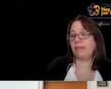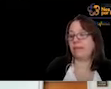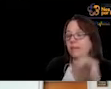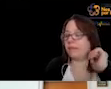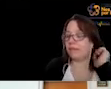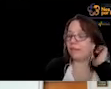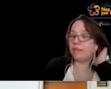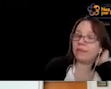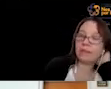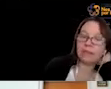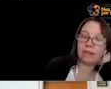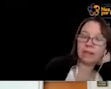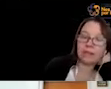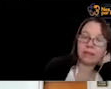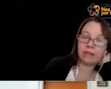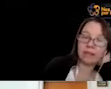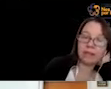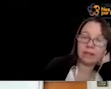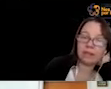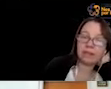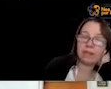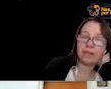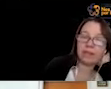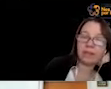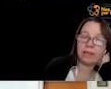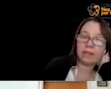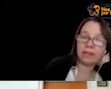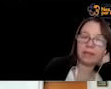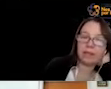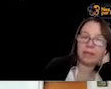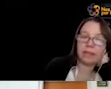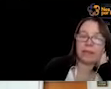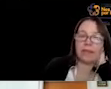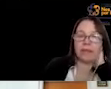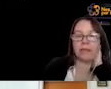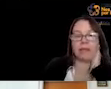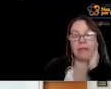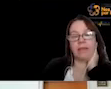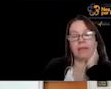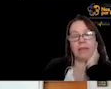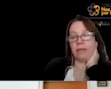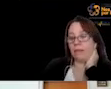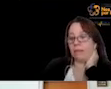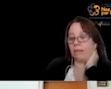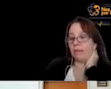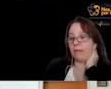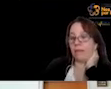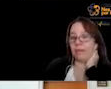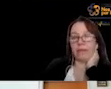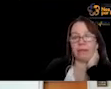años, para que vean la magnitud de lo que es este tipo de patologías. Lo que se trata